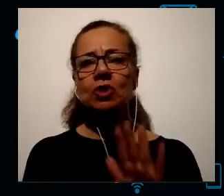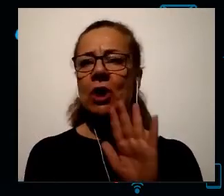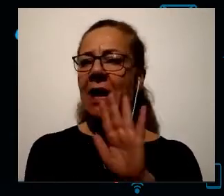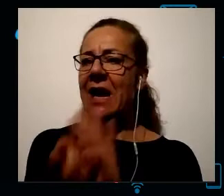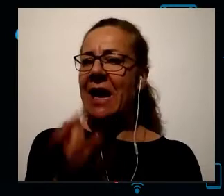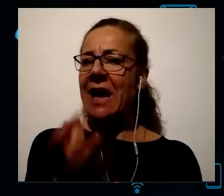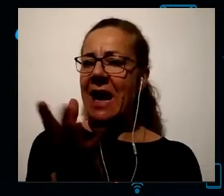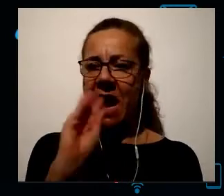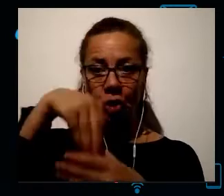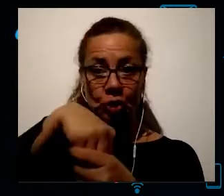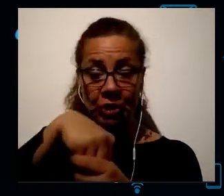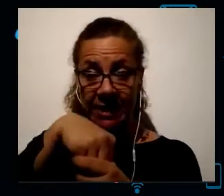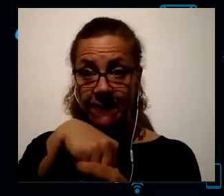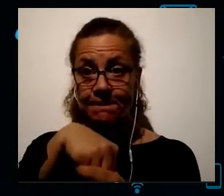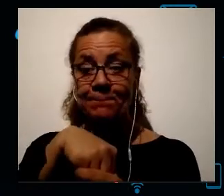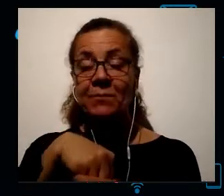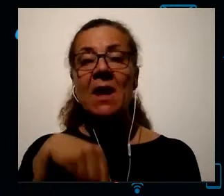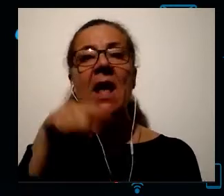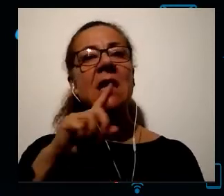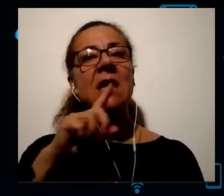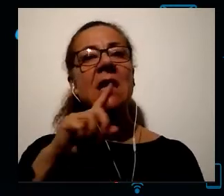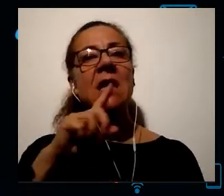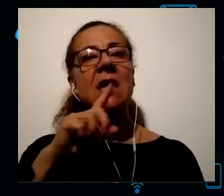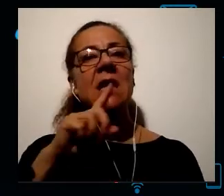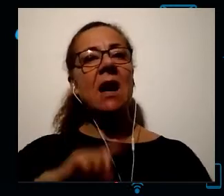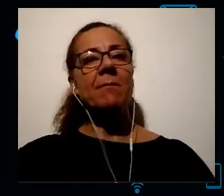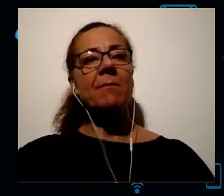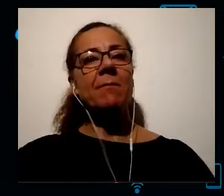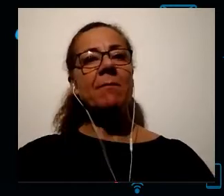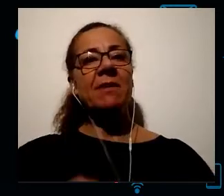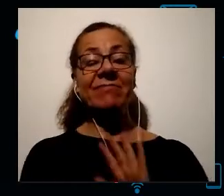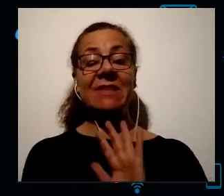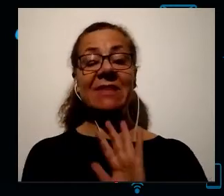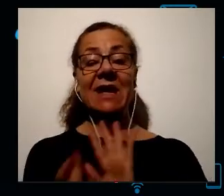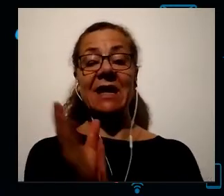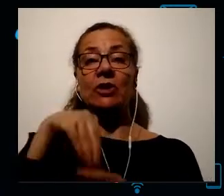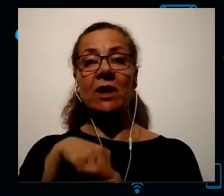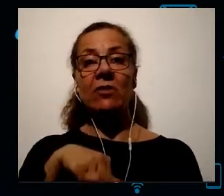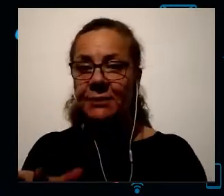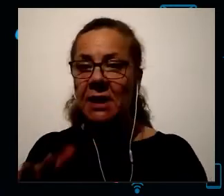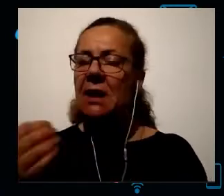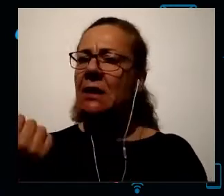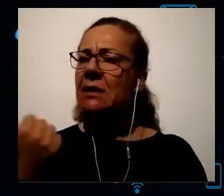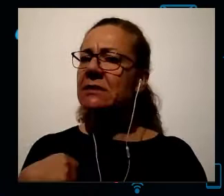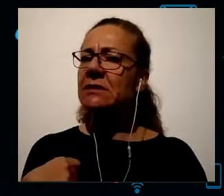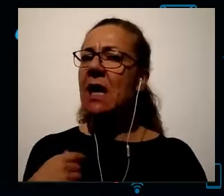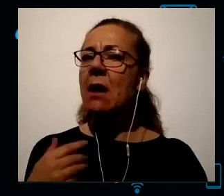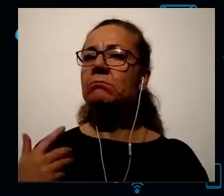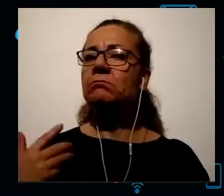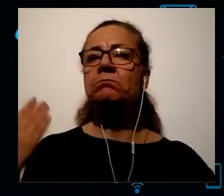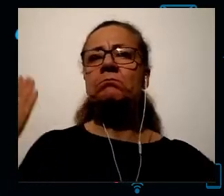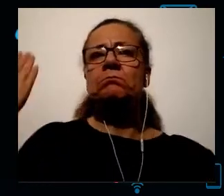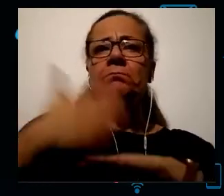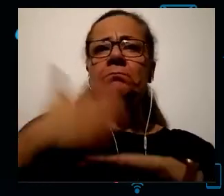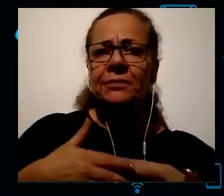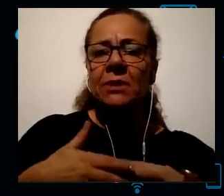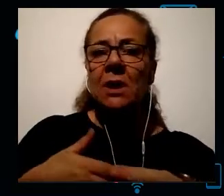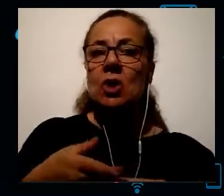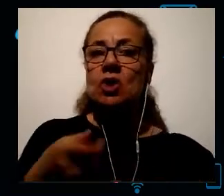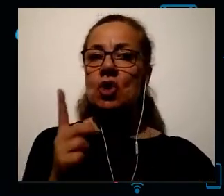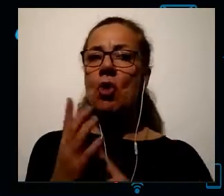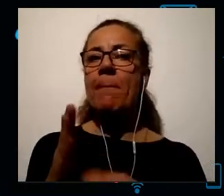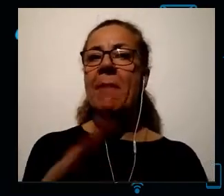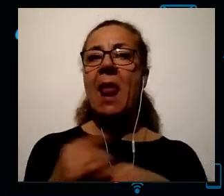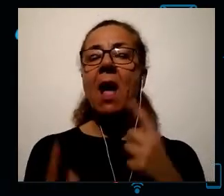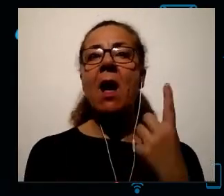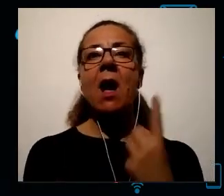contenido o no ya esa capacidad de crear contenido que pueda llegar a otros ya no queda reducido o reducida a manos de aquellos que